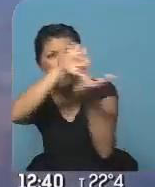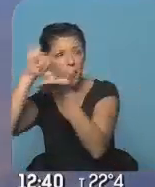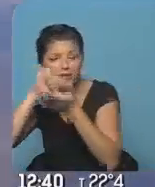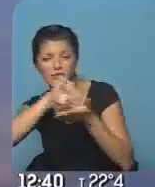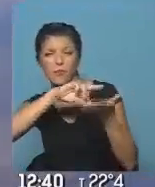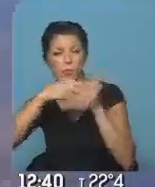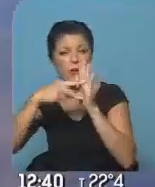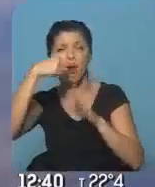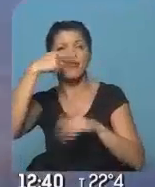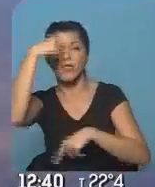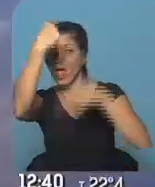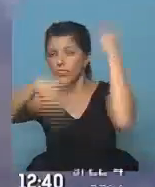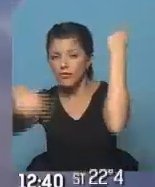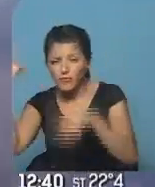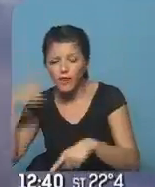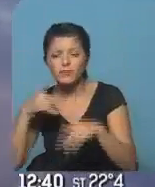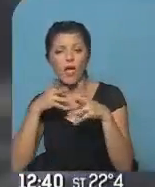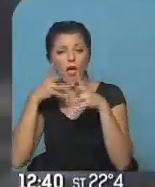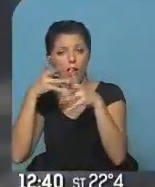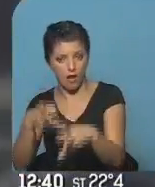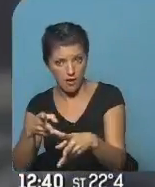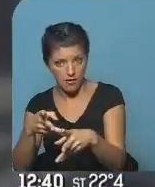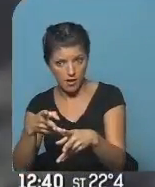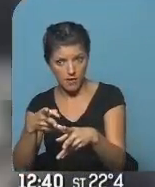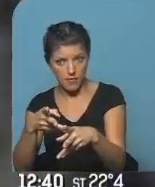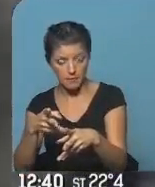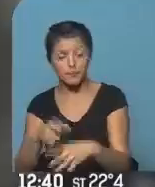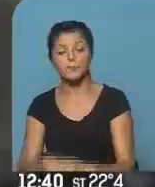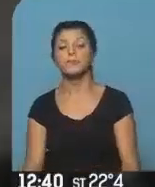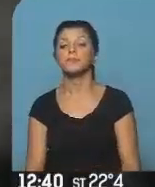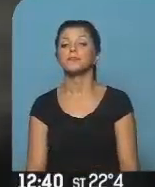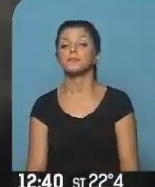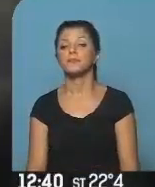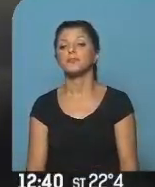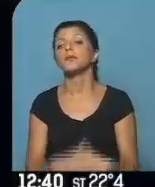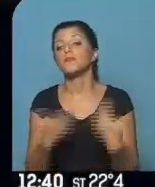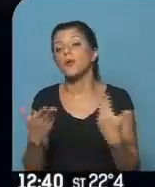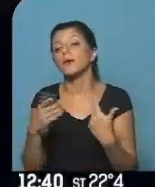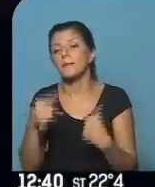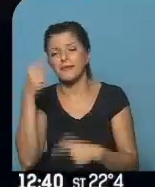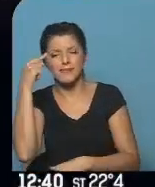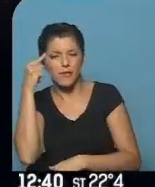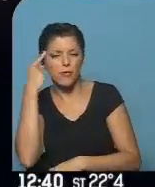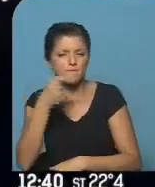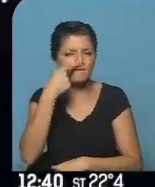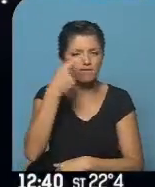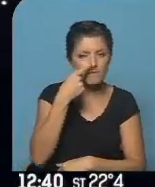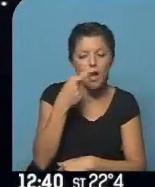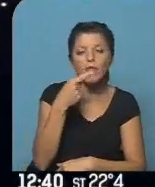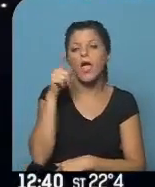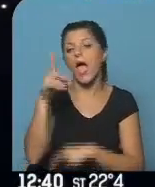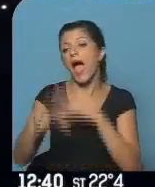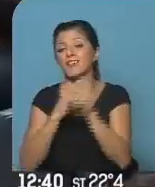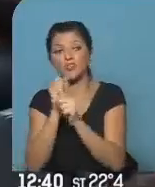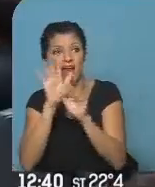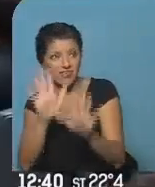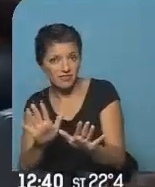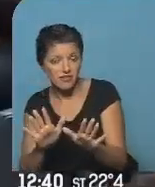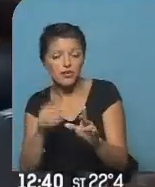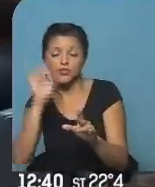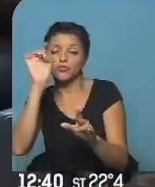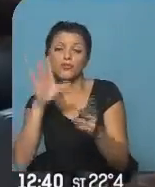que se libra en el plano militar y diplomático y que por las fuerzas en juego no podrá resolverse fuera de una